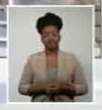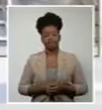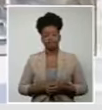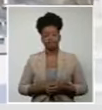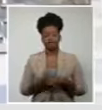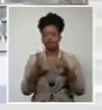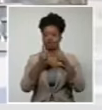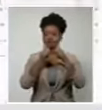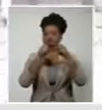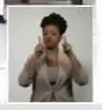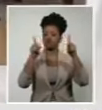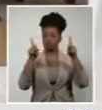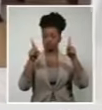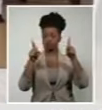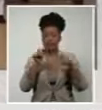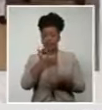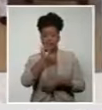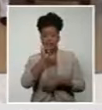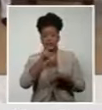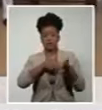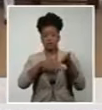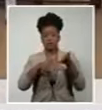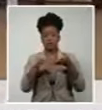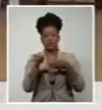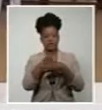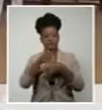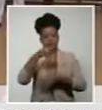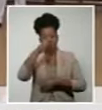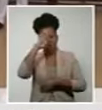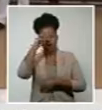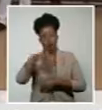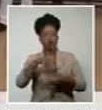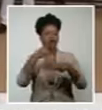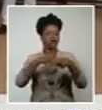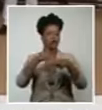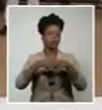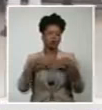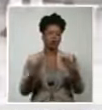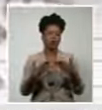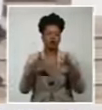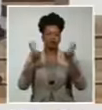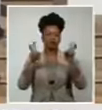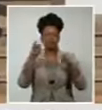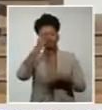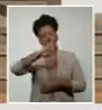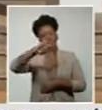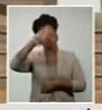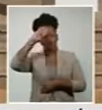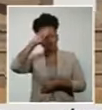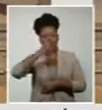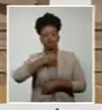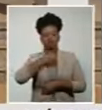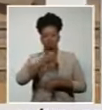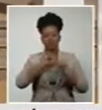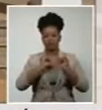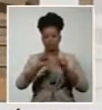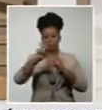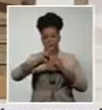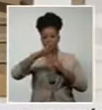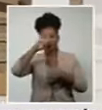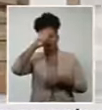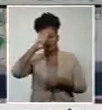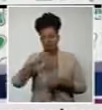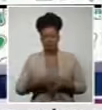profesionales de 7 provincias que hoy se llaman Cuba. Belkis Pérez Cruz, Sistema Informativo de la Televisión